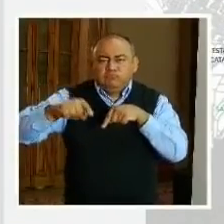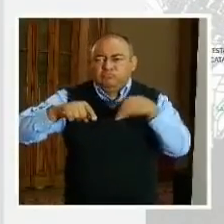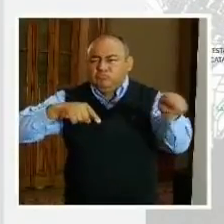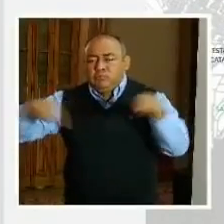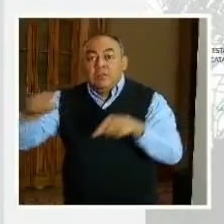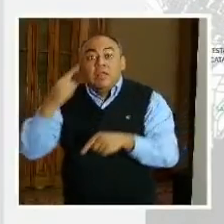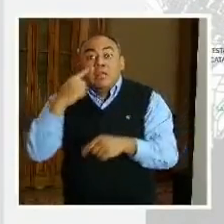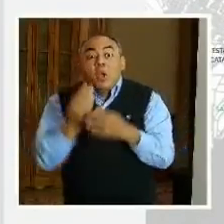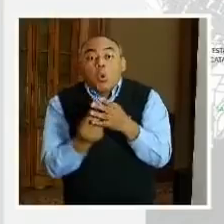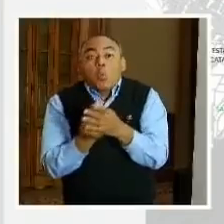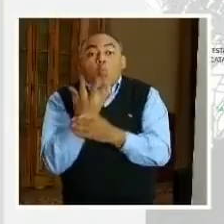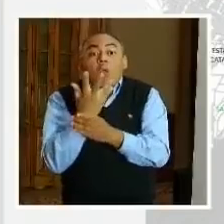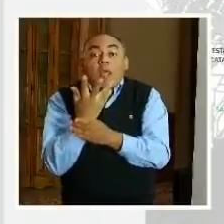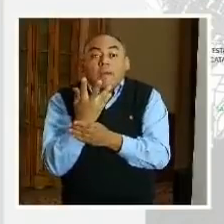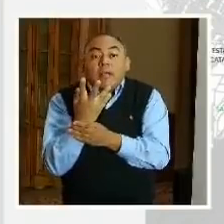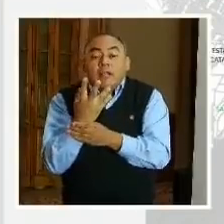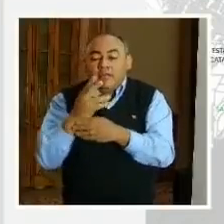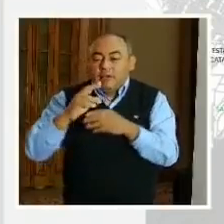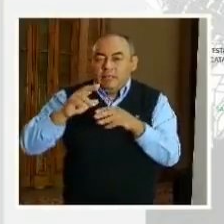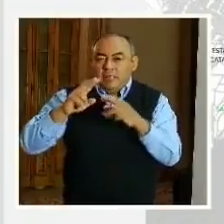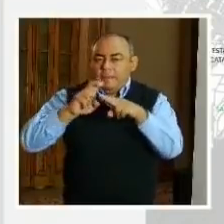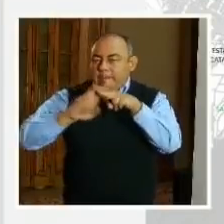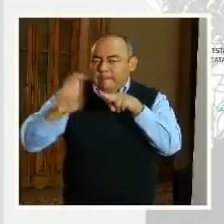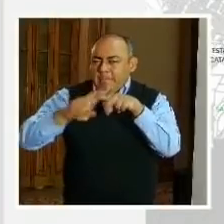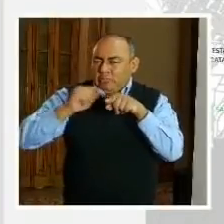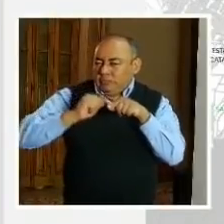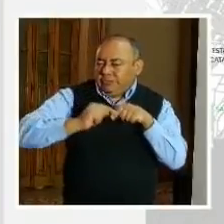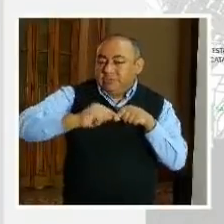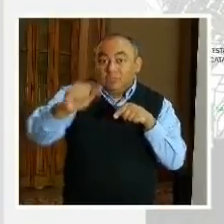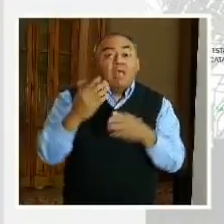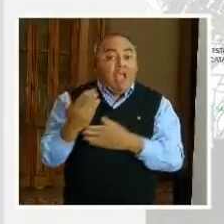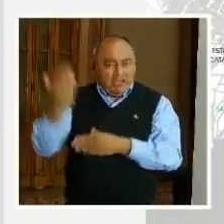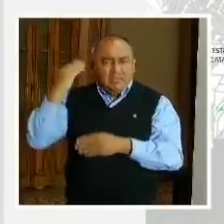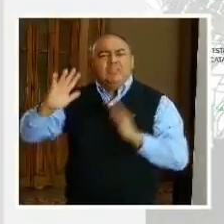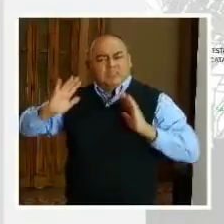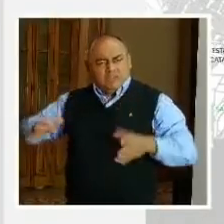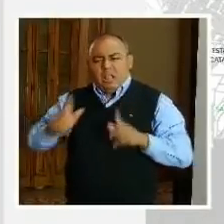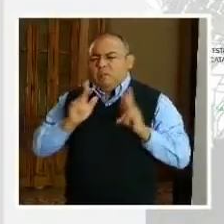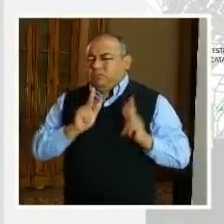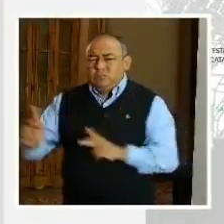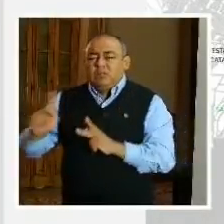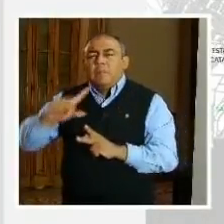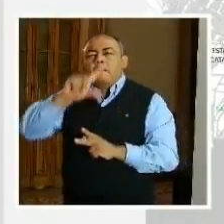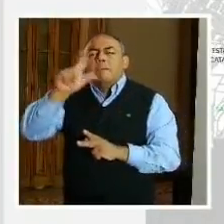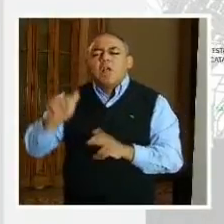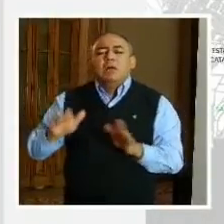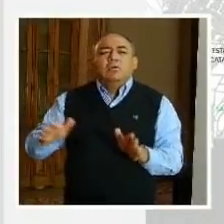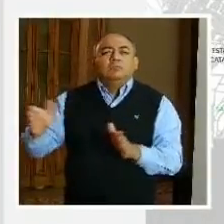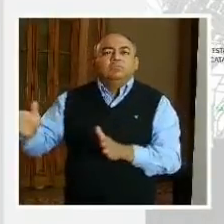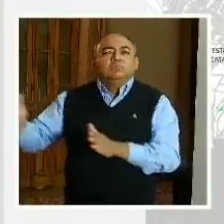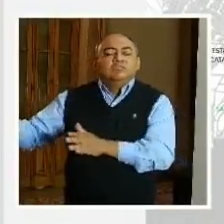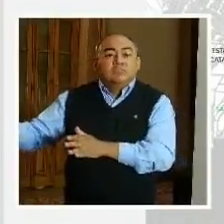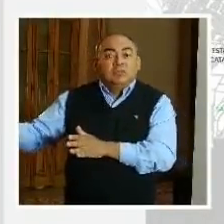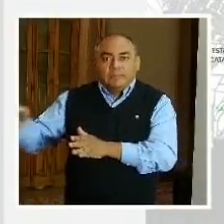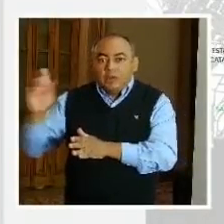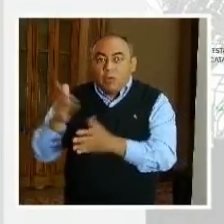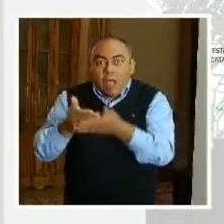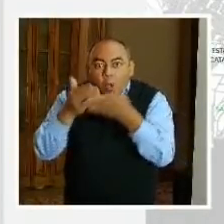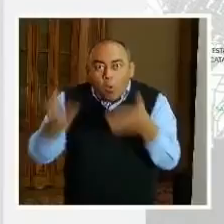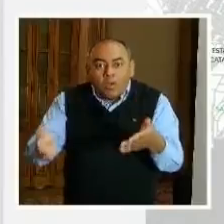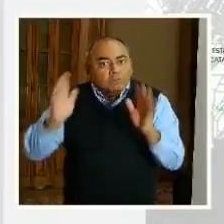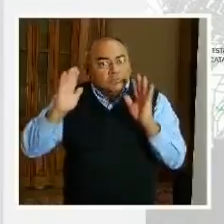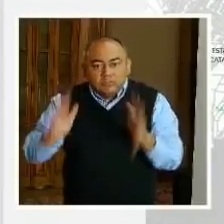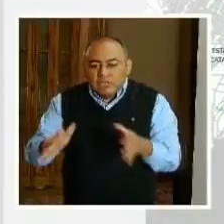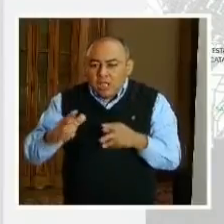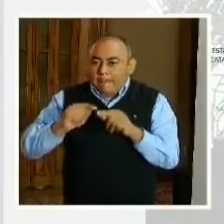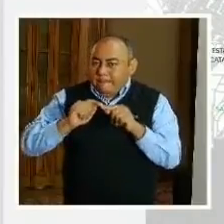metro, la red planeada hace tantos años, pero que se ha quedado muy corta, y ahora con lo que